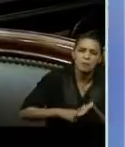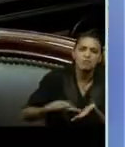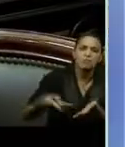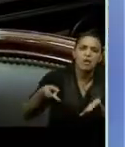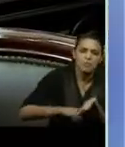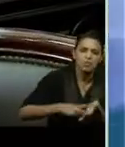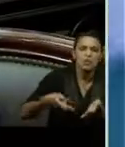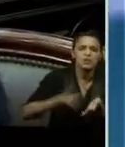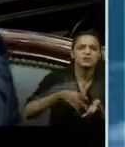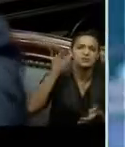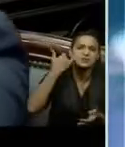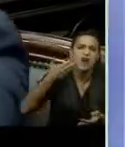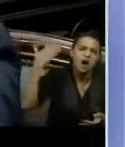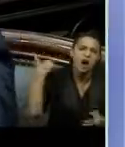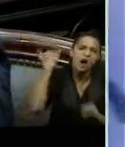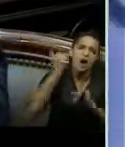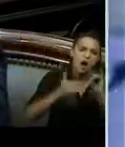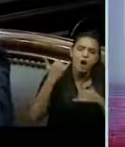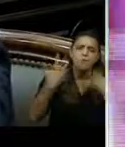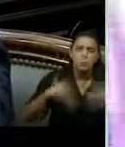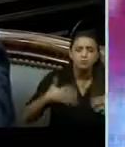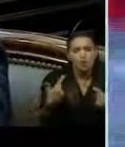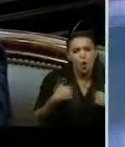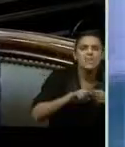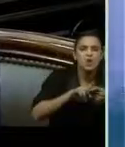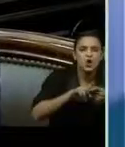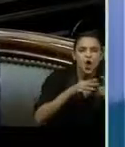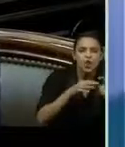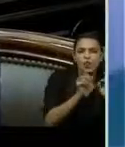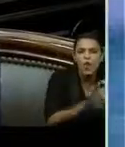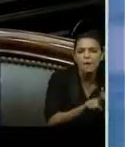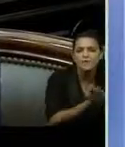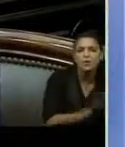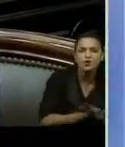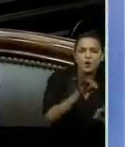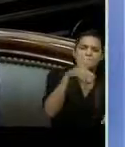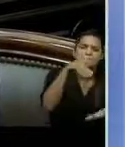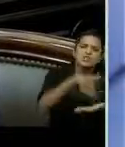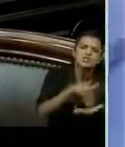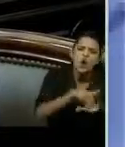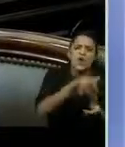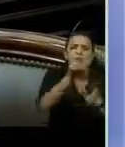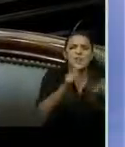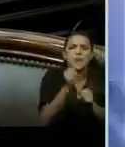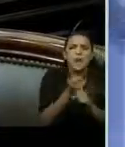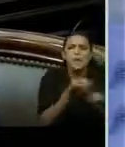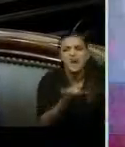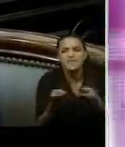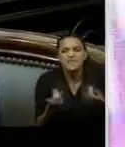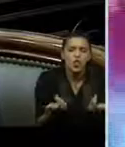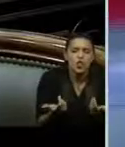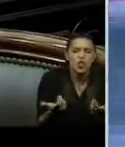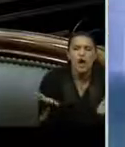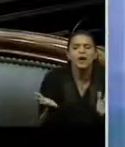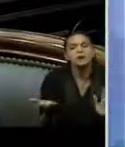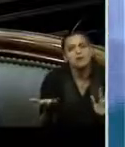los legisladores Juntos por el Cambio, que se sienten nacional, a los legisladores de San Juan, los dos legisladores Juntos por el Cambio, que hoy no tienen